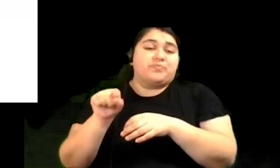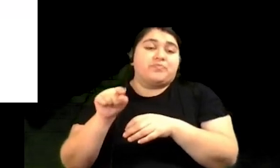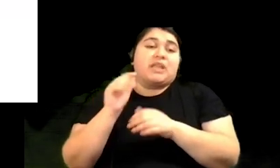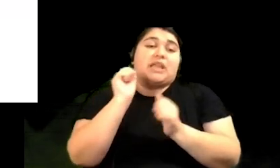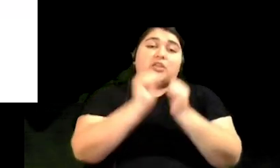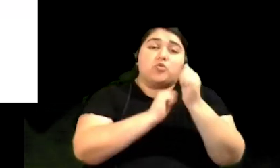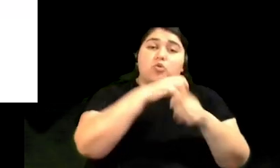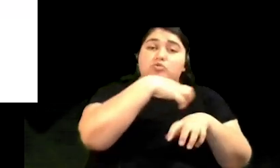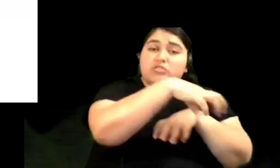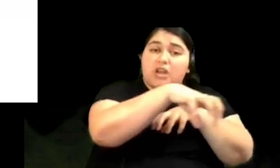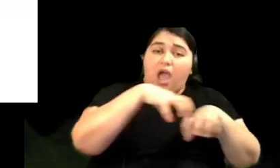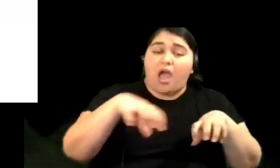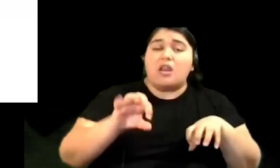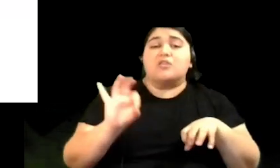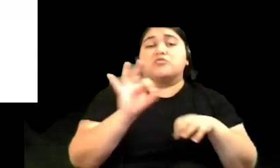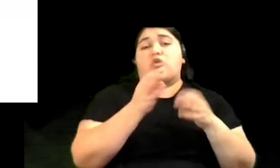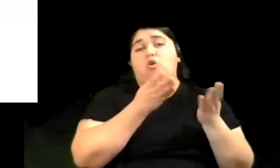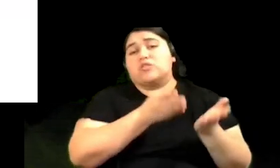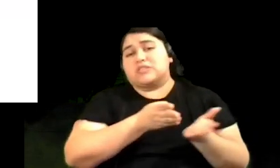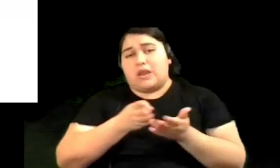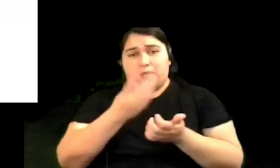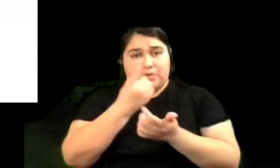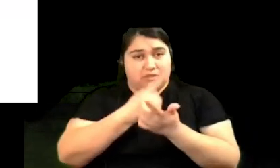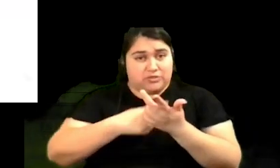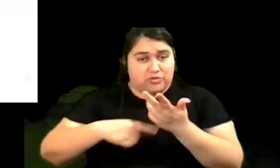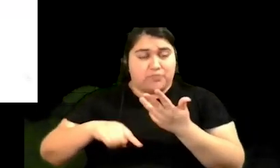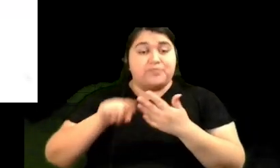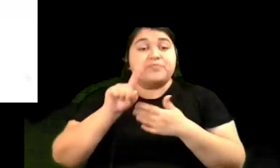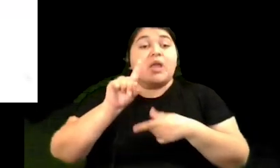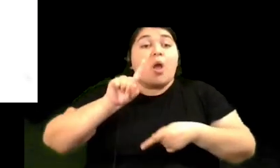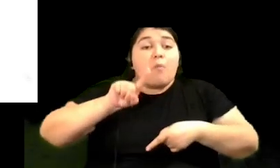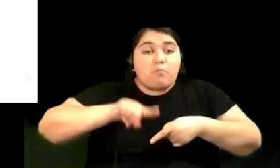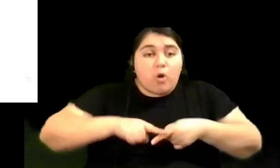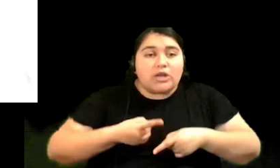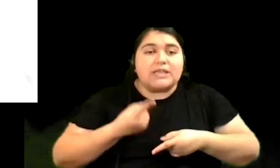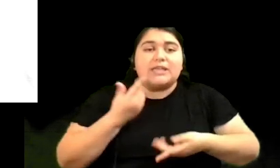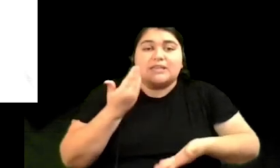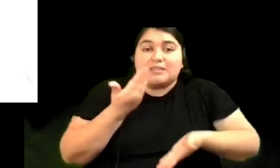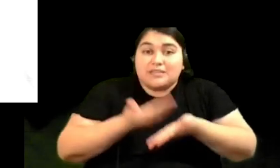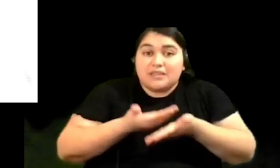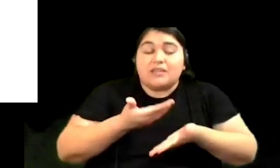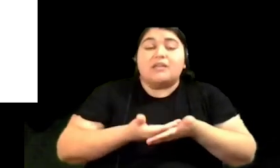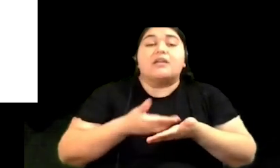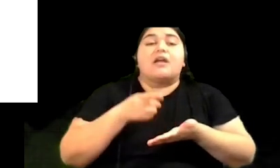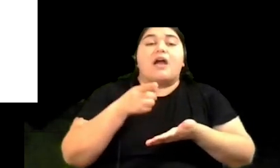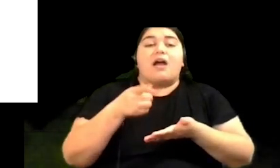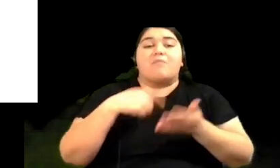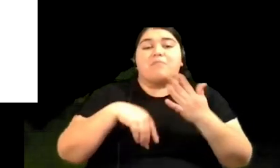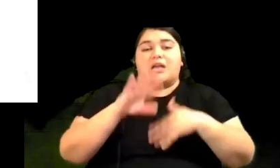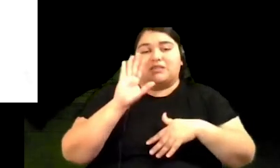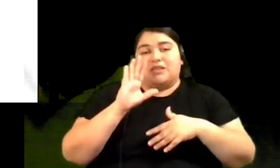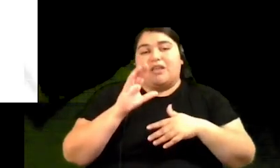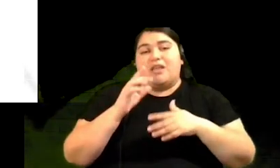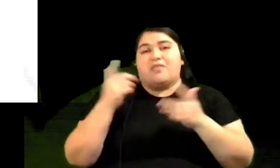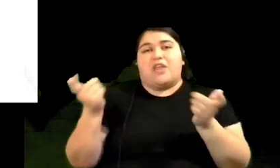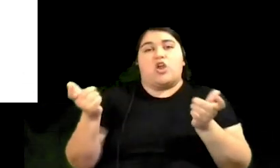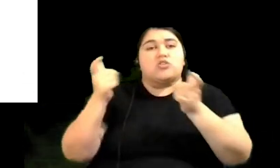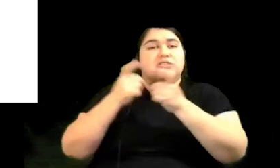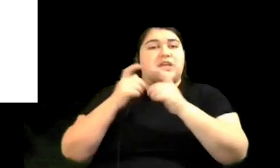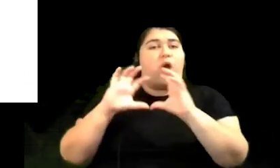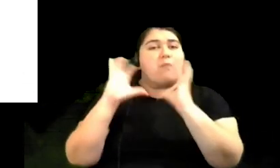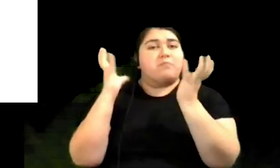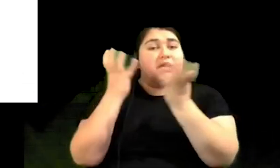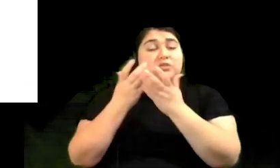industriales, sea de servicios, etc. La política a través, obviamente, sí, del Consejo Federal del Medio Ambiente, ¿no? Y de